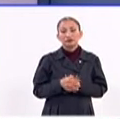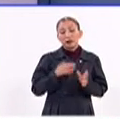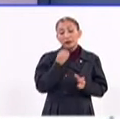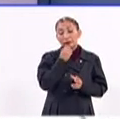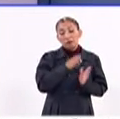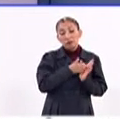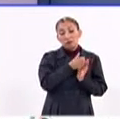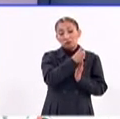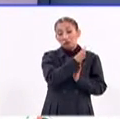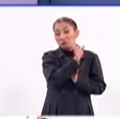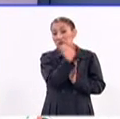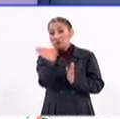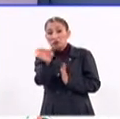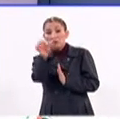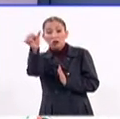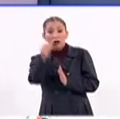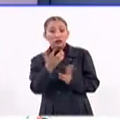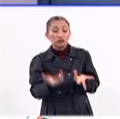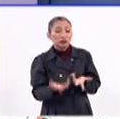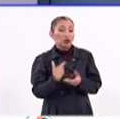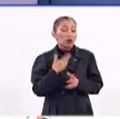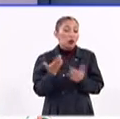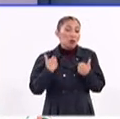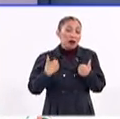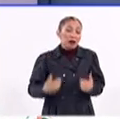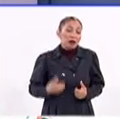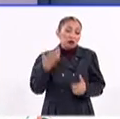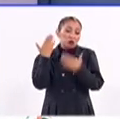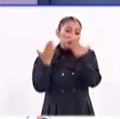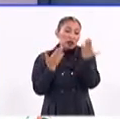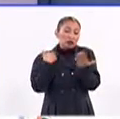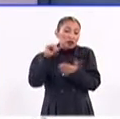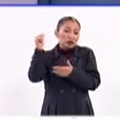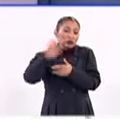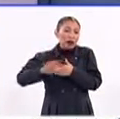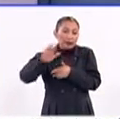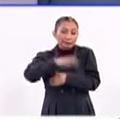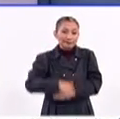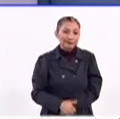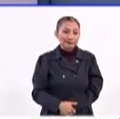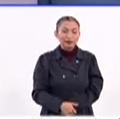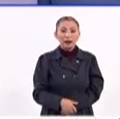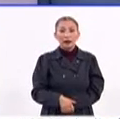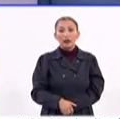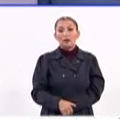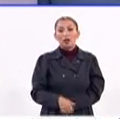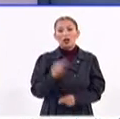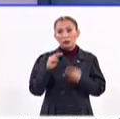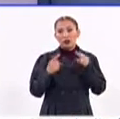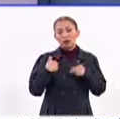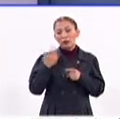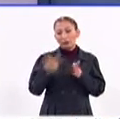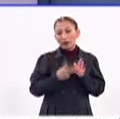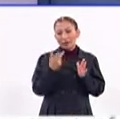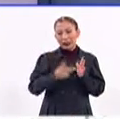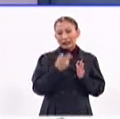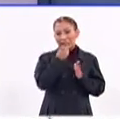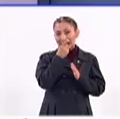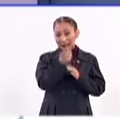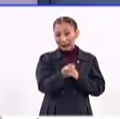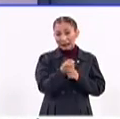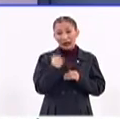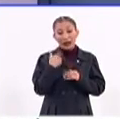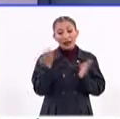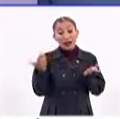de un camino, digámoslo así, te vas a las humanidades y entonces entras a otros. Pero a otros niveles. Yo por eso muchas veces insisto